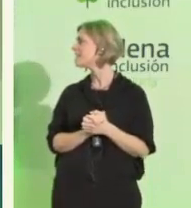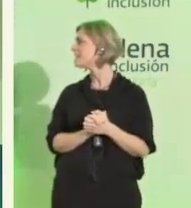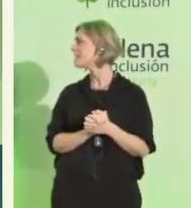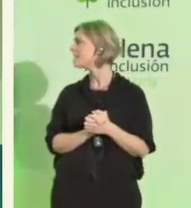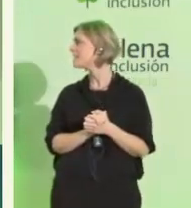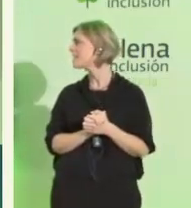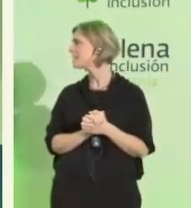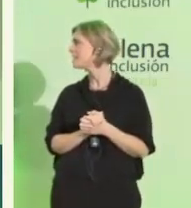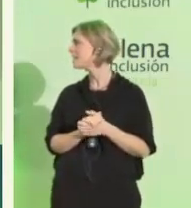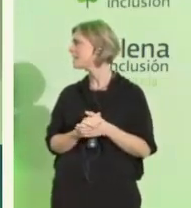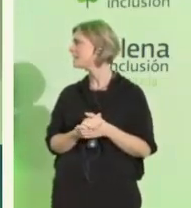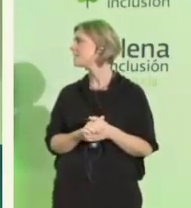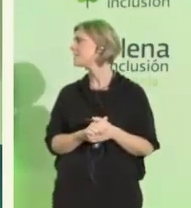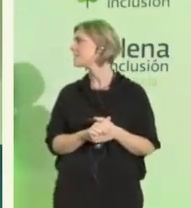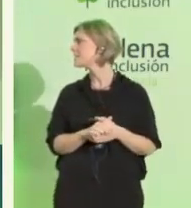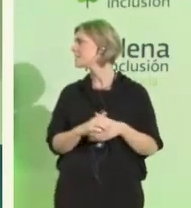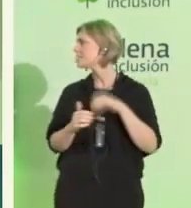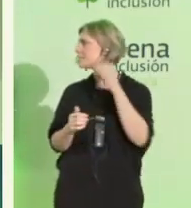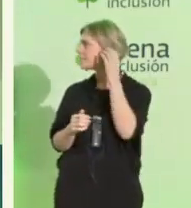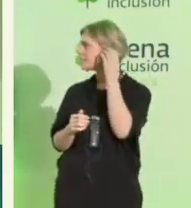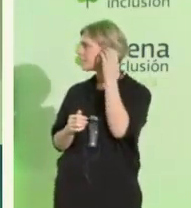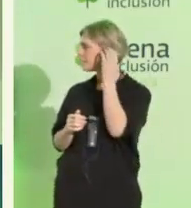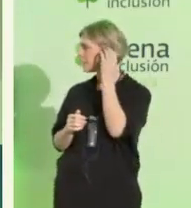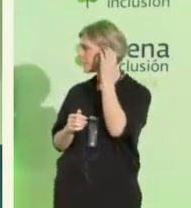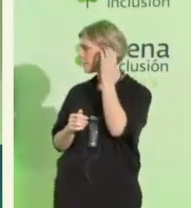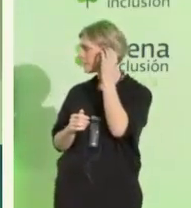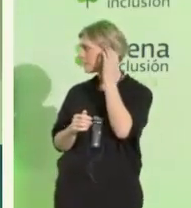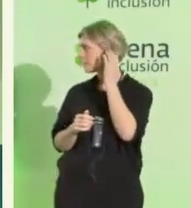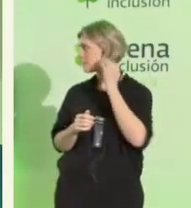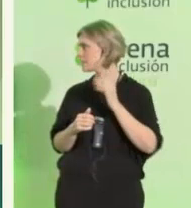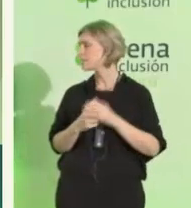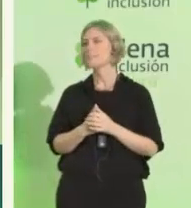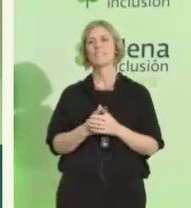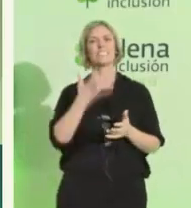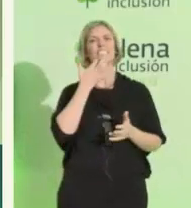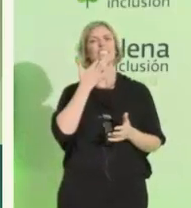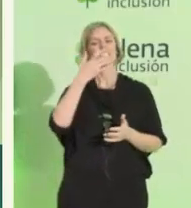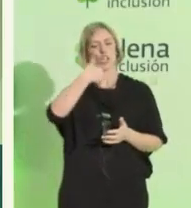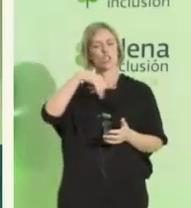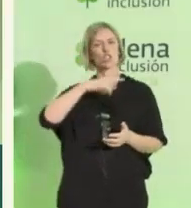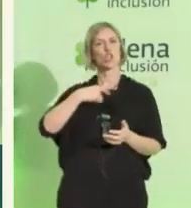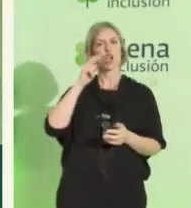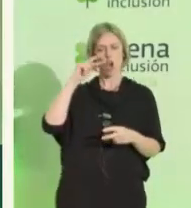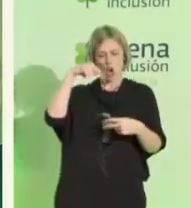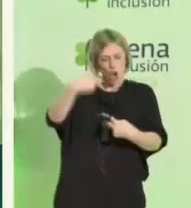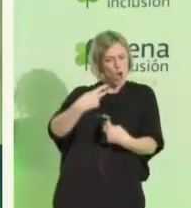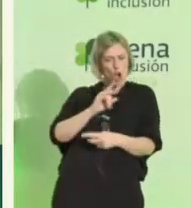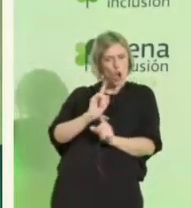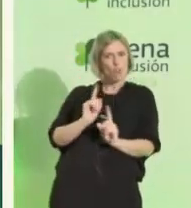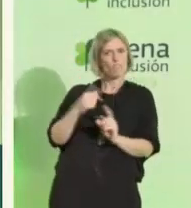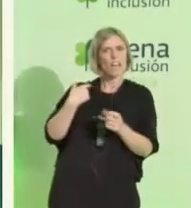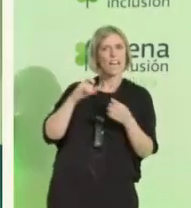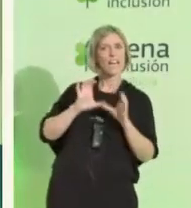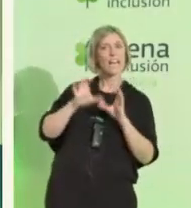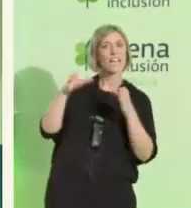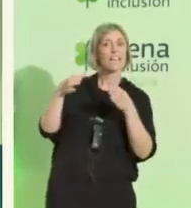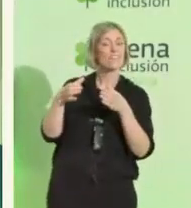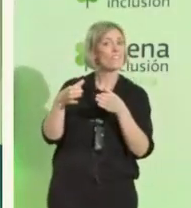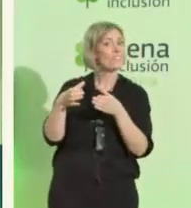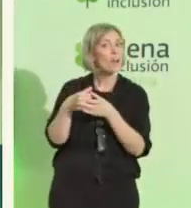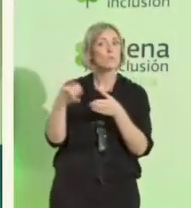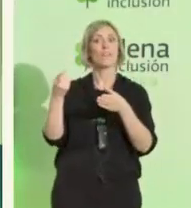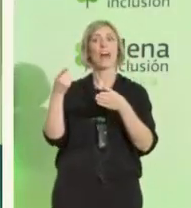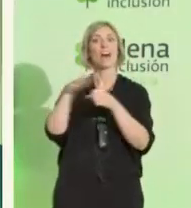pase invisible a la comunidad nos vamos a apostar me ha ayudado ni a